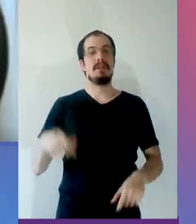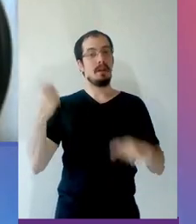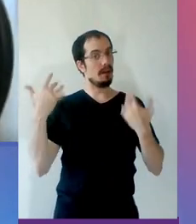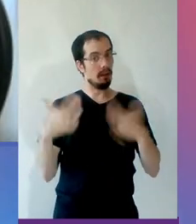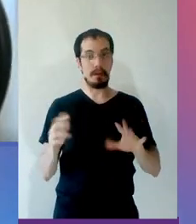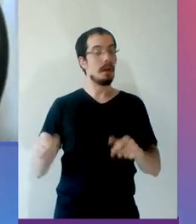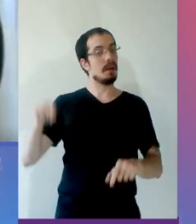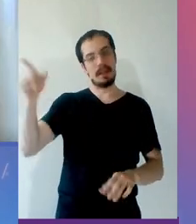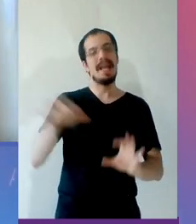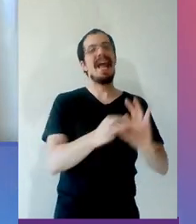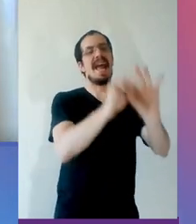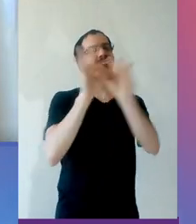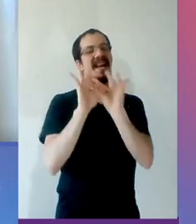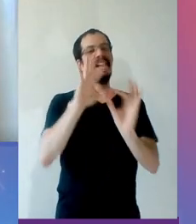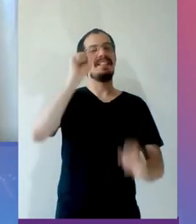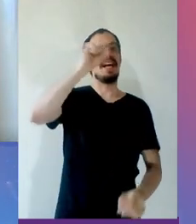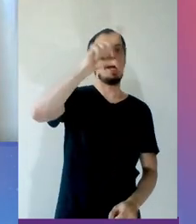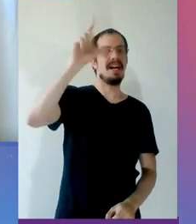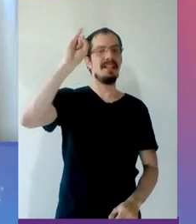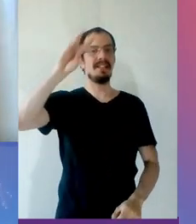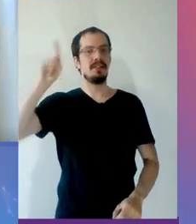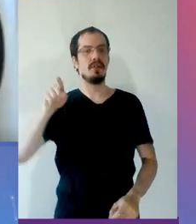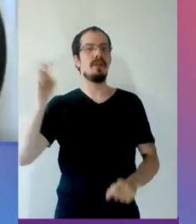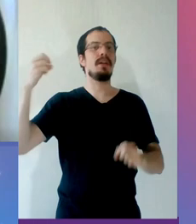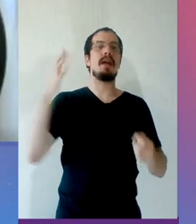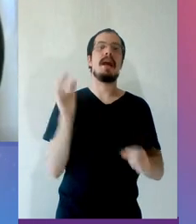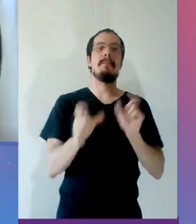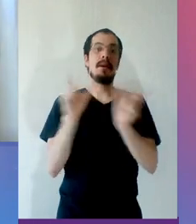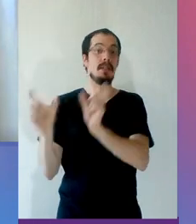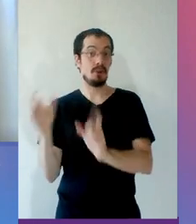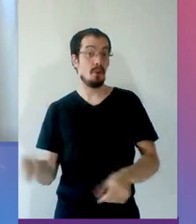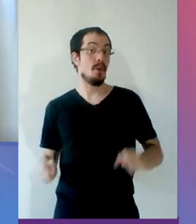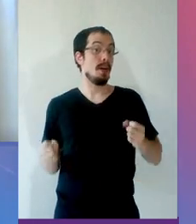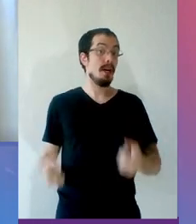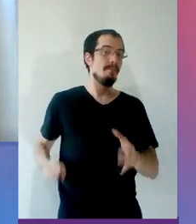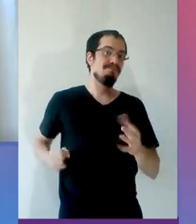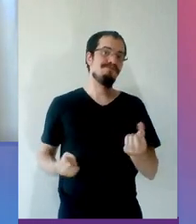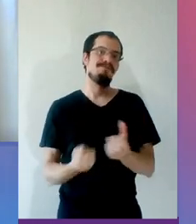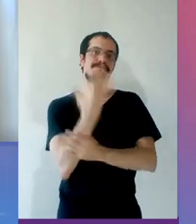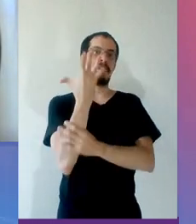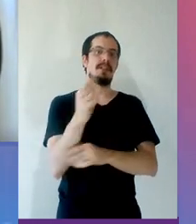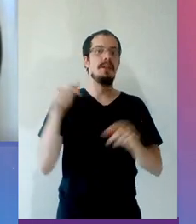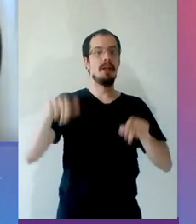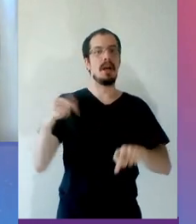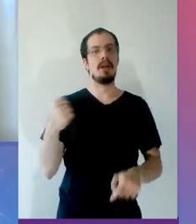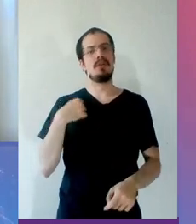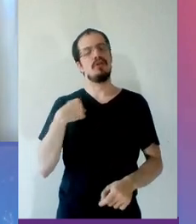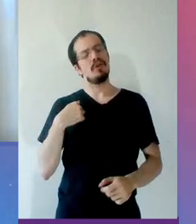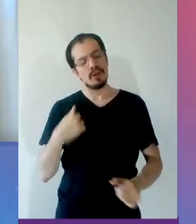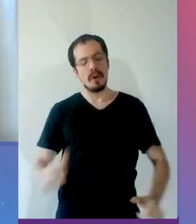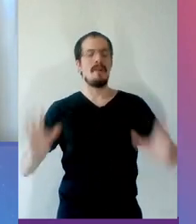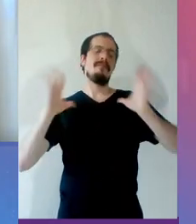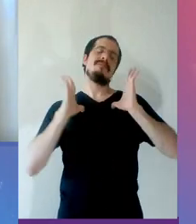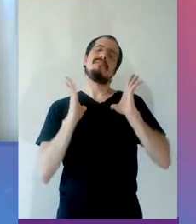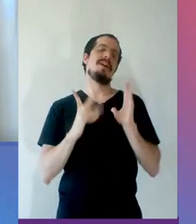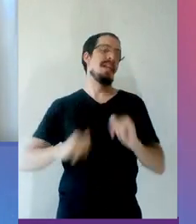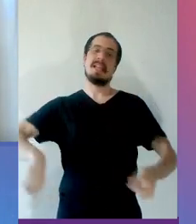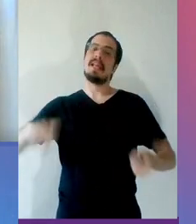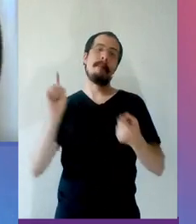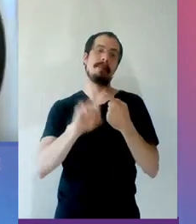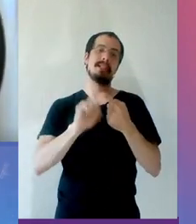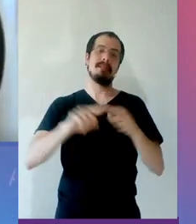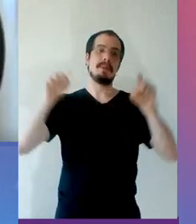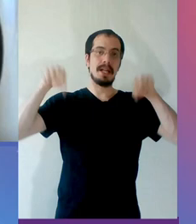a todas quienes han organizado este foro, que es de la mayor importancia, un gusto estar participando en Universidad